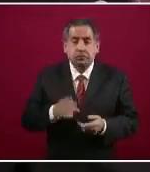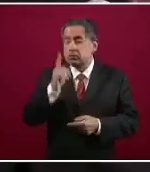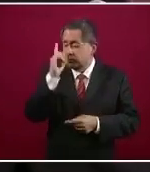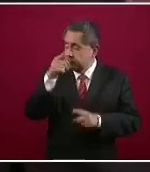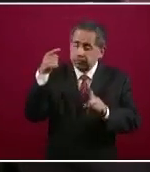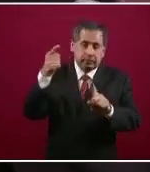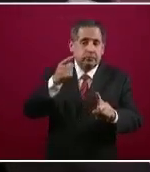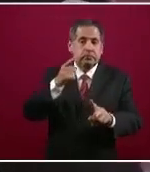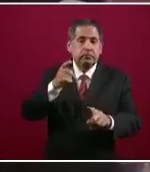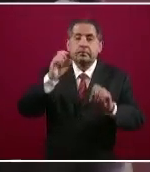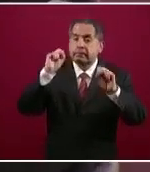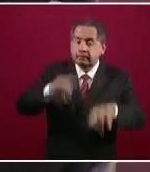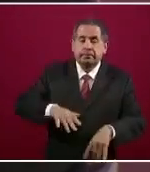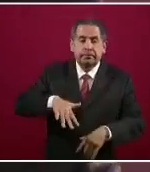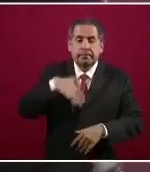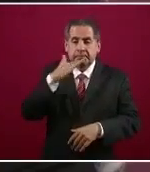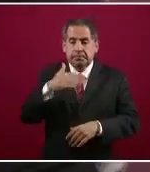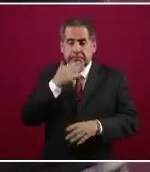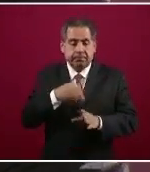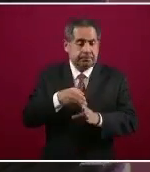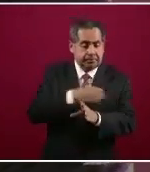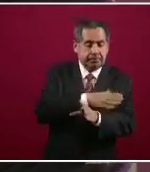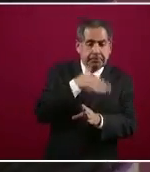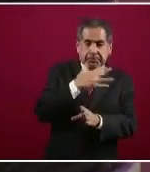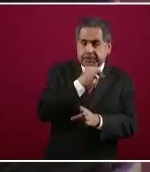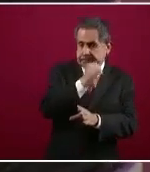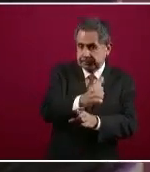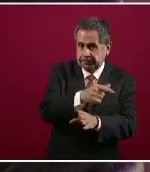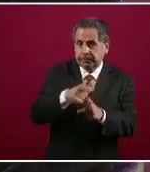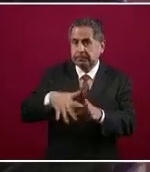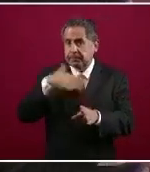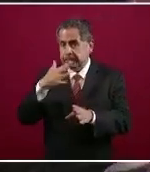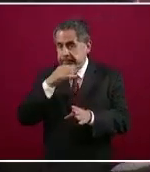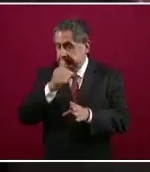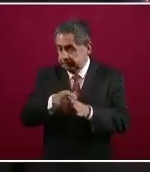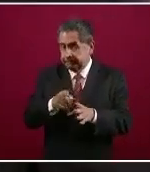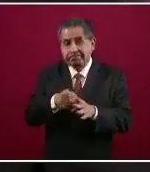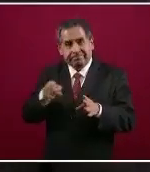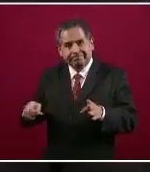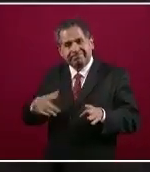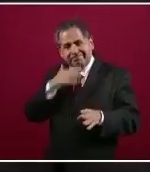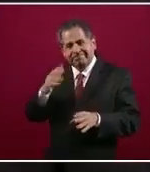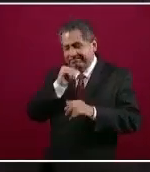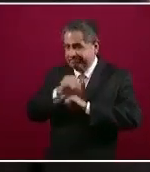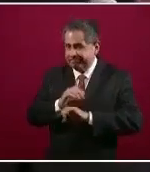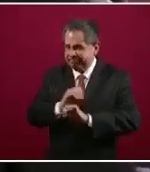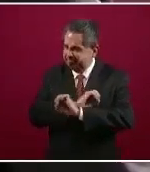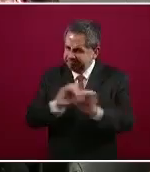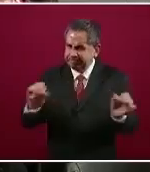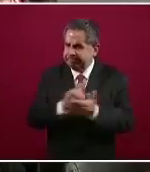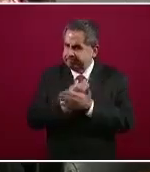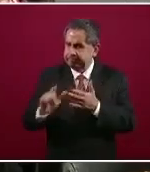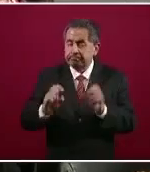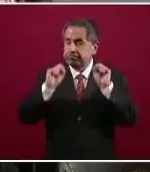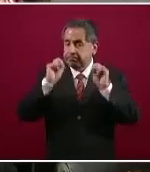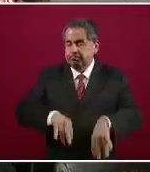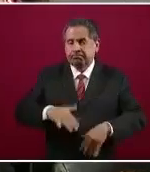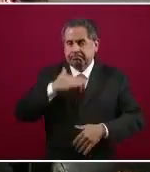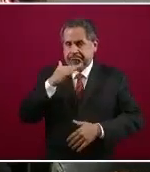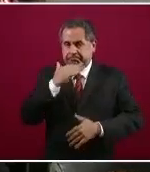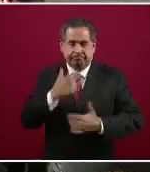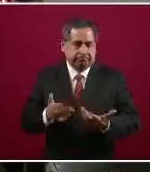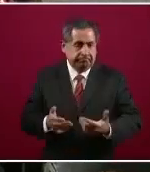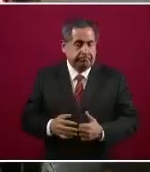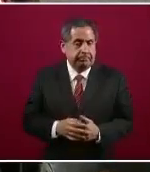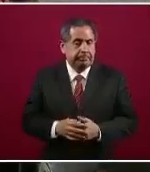corrupción antes, durante y después de la emergencia. Esta gran tarea también tiene como integrantes a